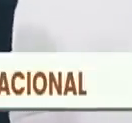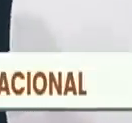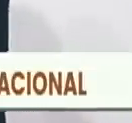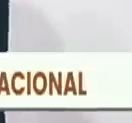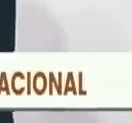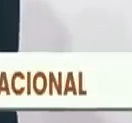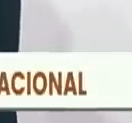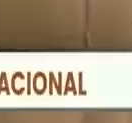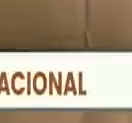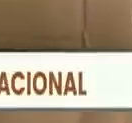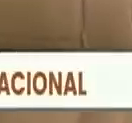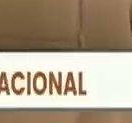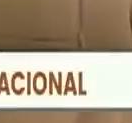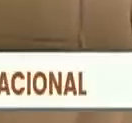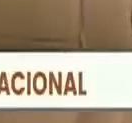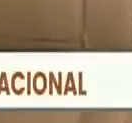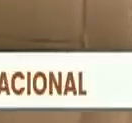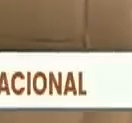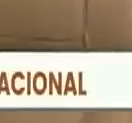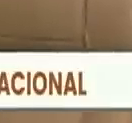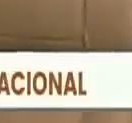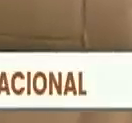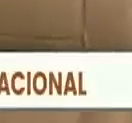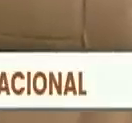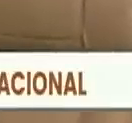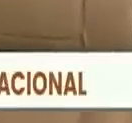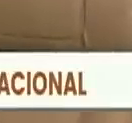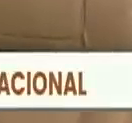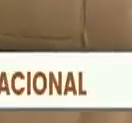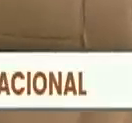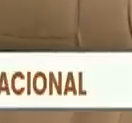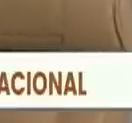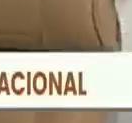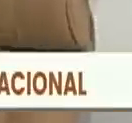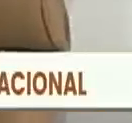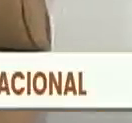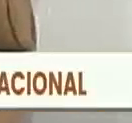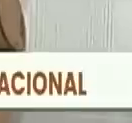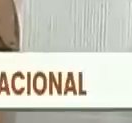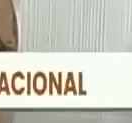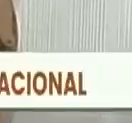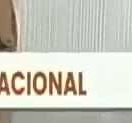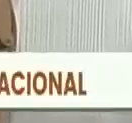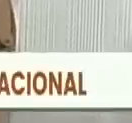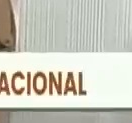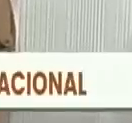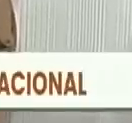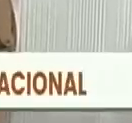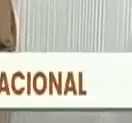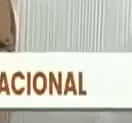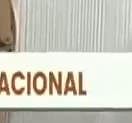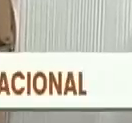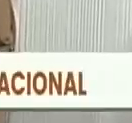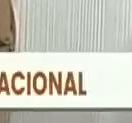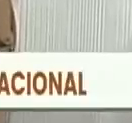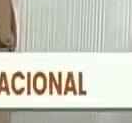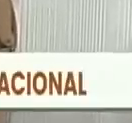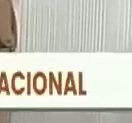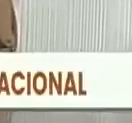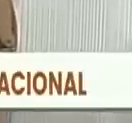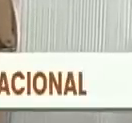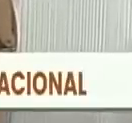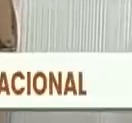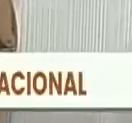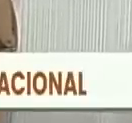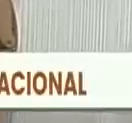Organización Panamericana de la Salud. Un banco portugués, nosotros pagamos 12 millones de dosis de